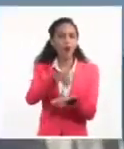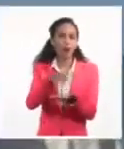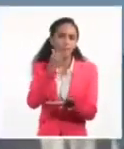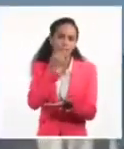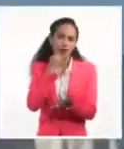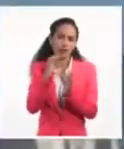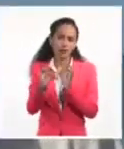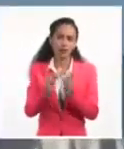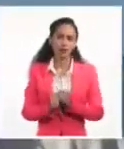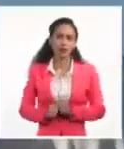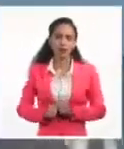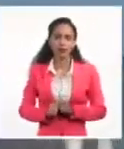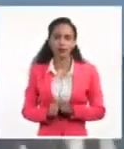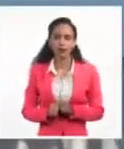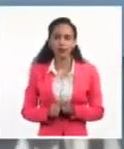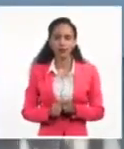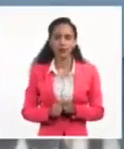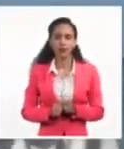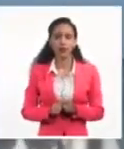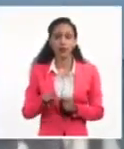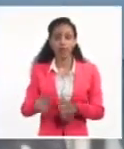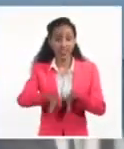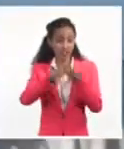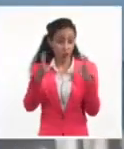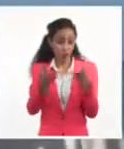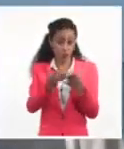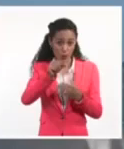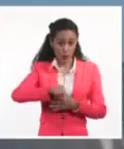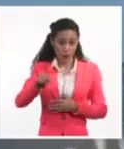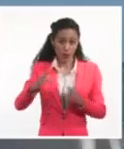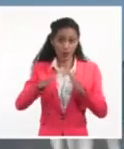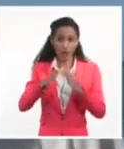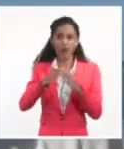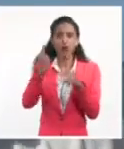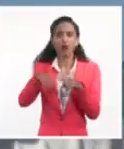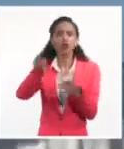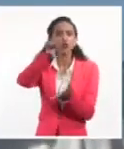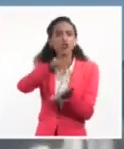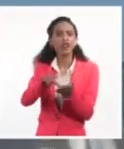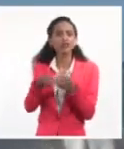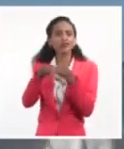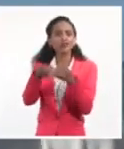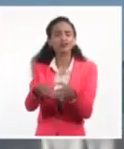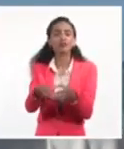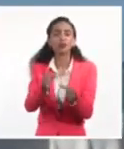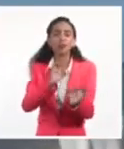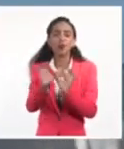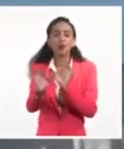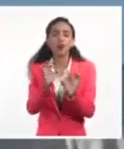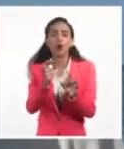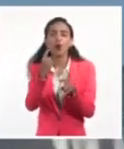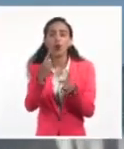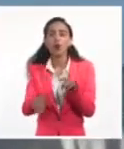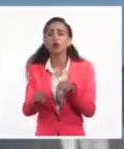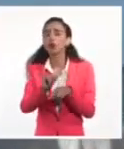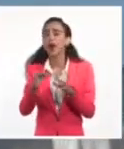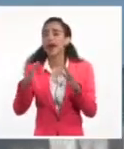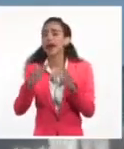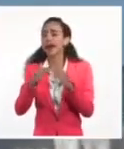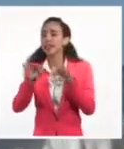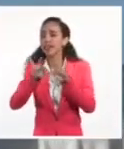seguros. Aquí se llevan a todo el personal de aquí para centro de evacuación, los que no van para casa de